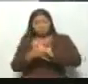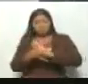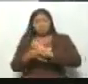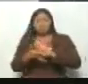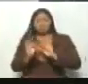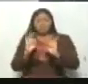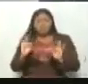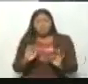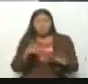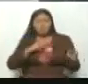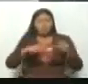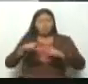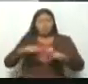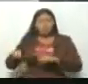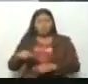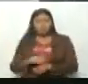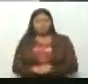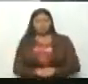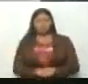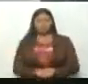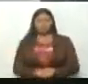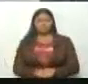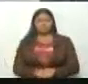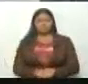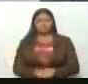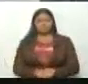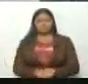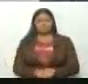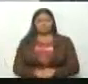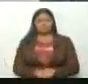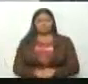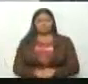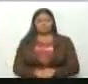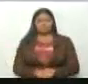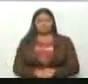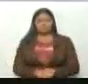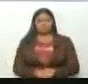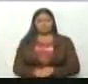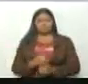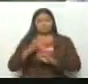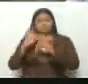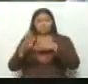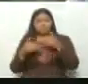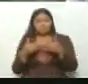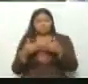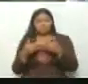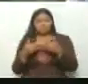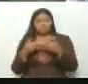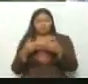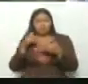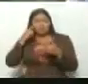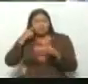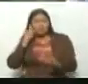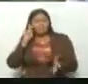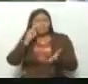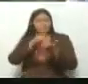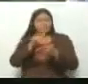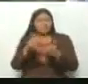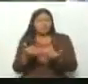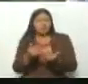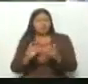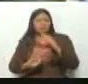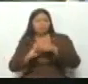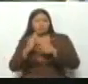también operativa y de coordinación. Ahora, los recursos para ejecutar esa obra. Yo le sumo, va a asistir, va